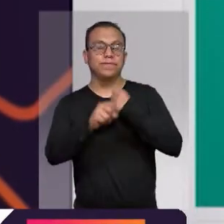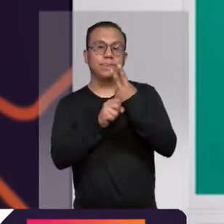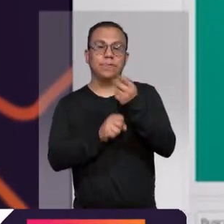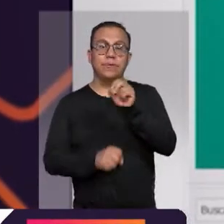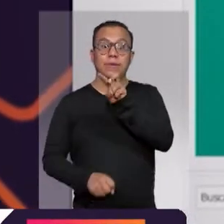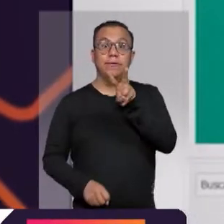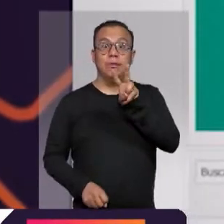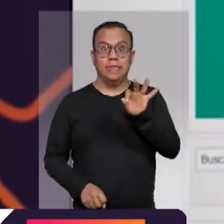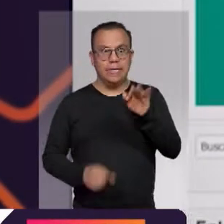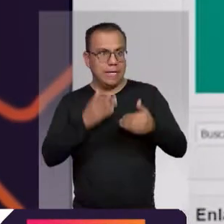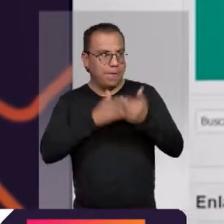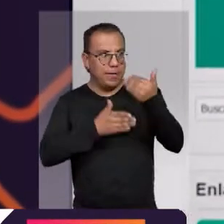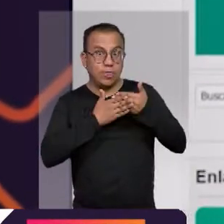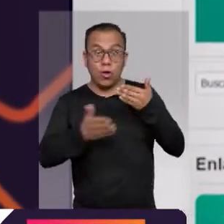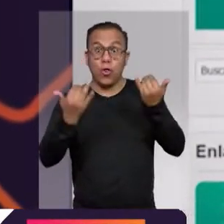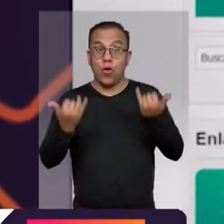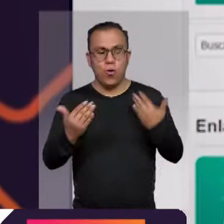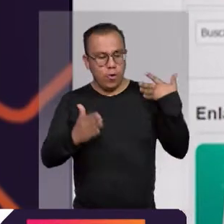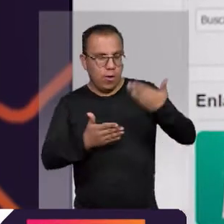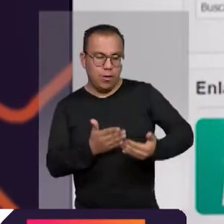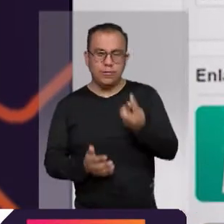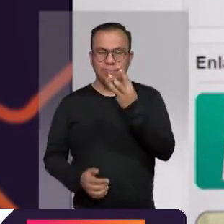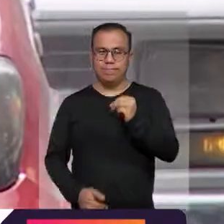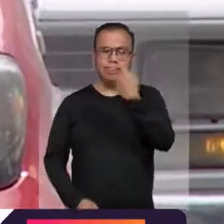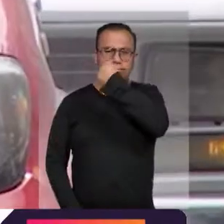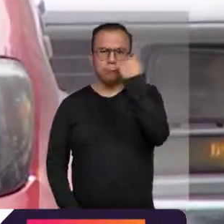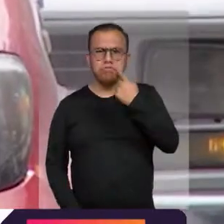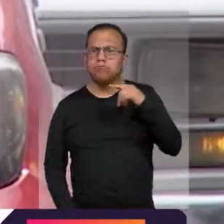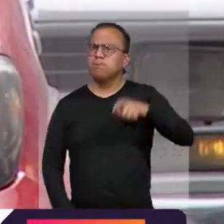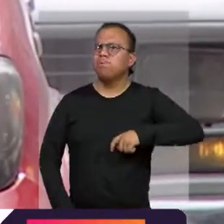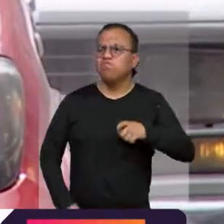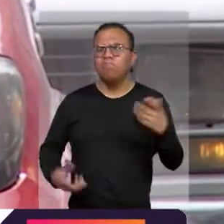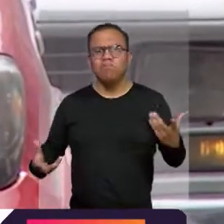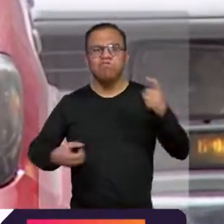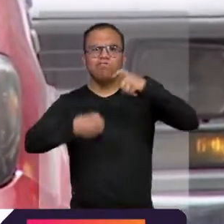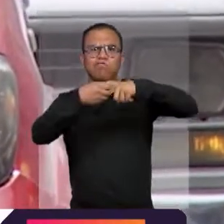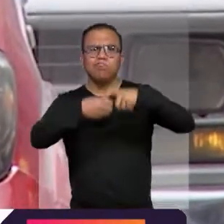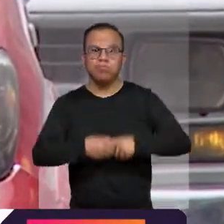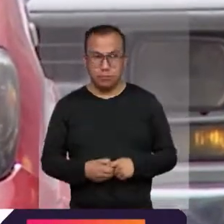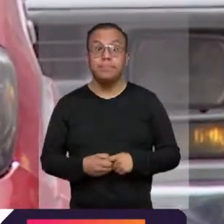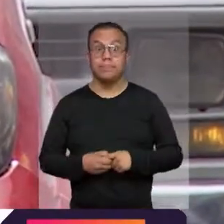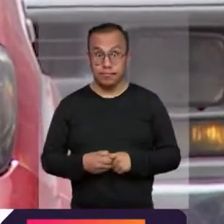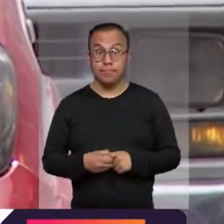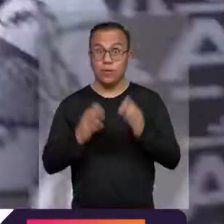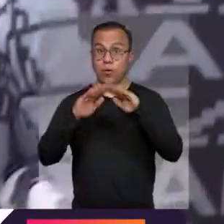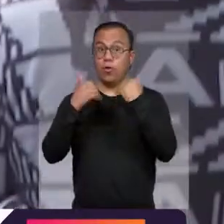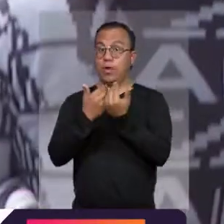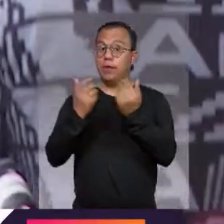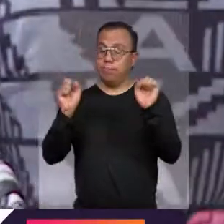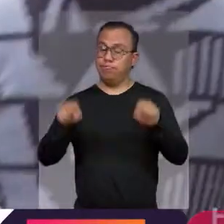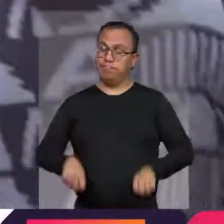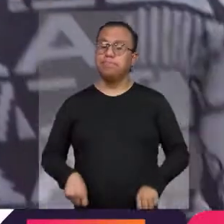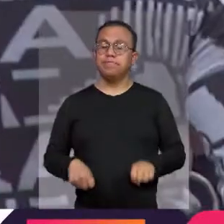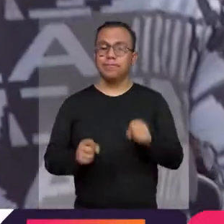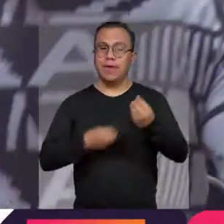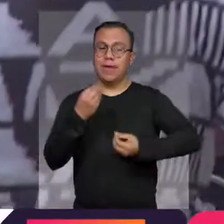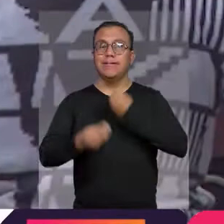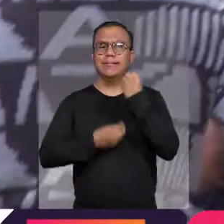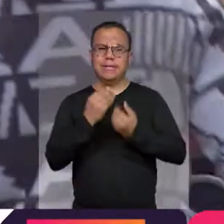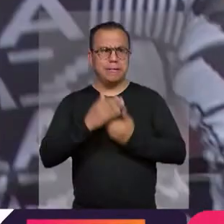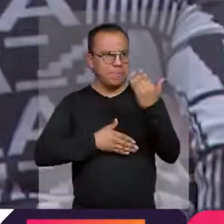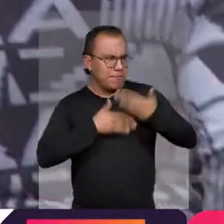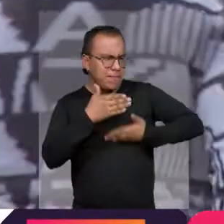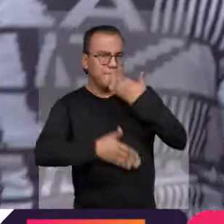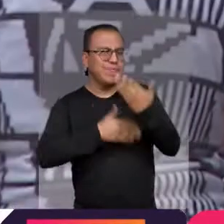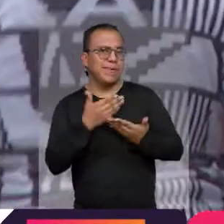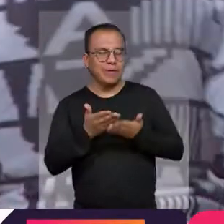2023. A partir de hoy hasta el 30 de septiembre, quienes necesiten inscribirse en una institución educativa pueden comenzar el